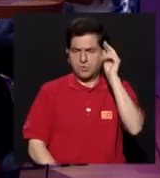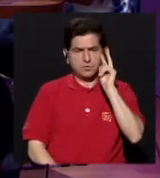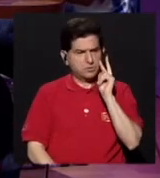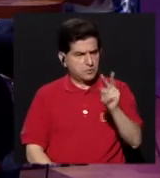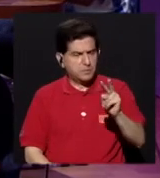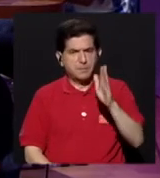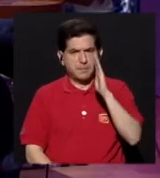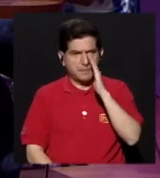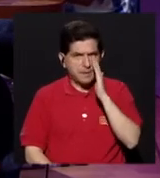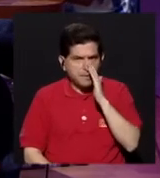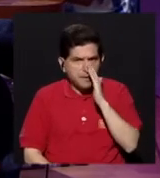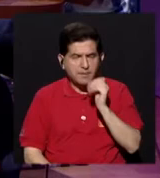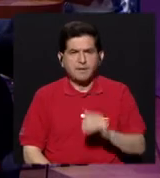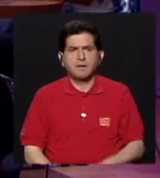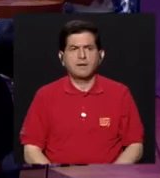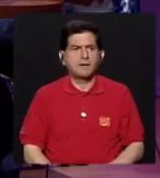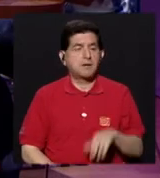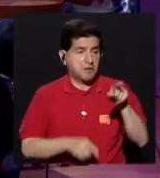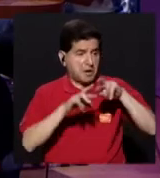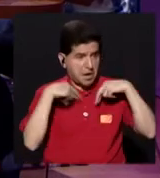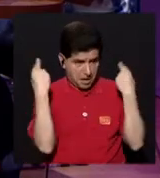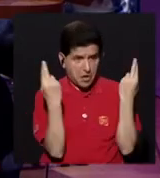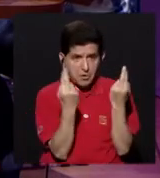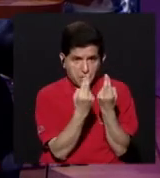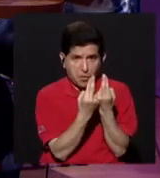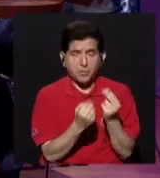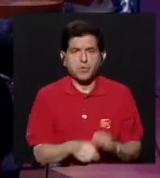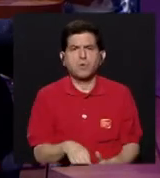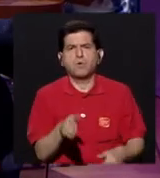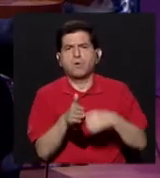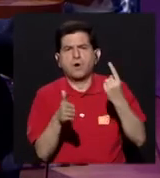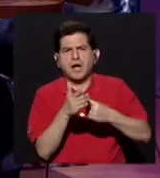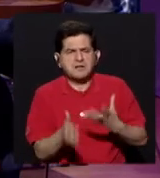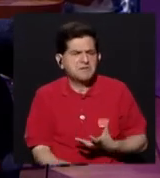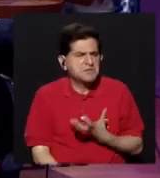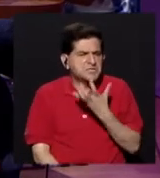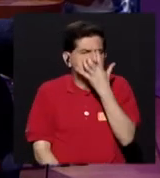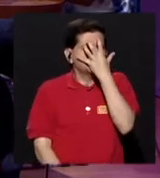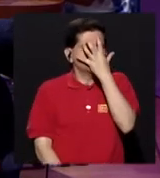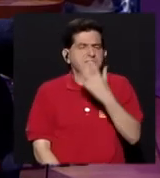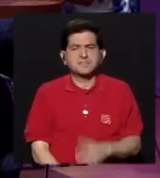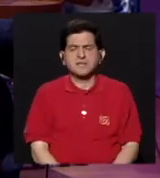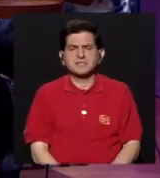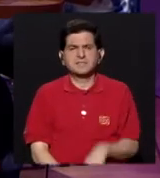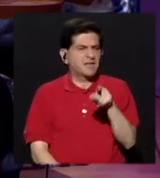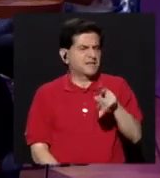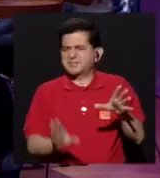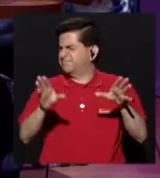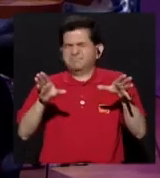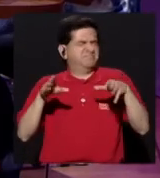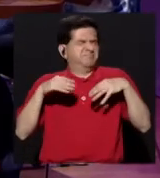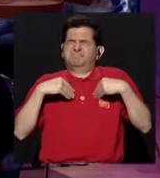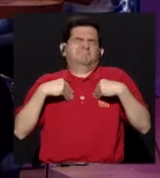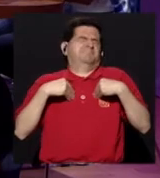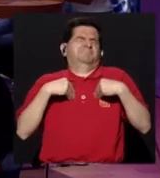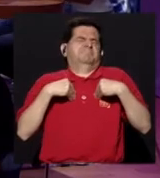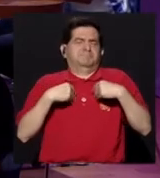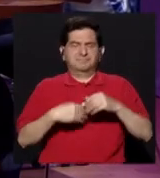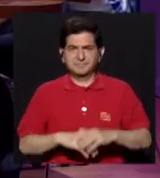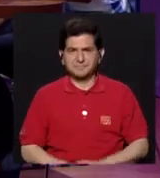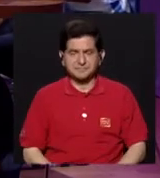a madres llegar a las reuniones a veces muy enojadas, en negación, ¿verdad? Es decir, tal